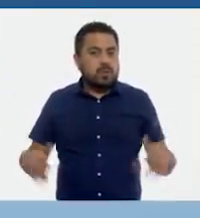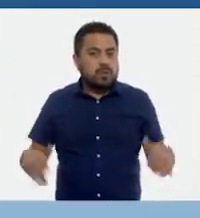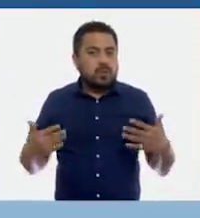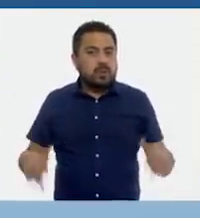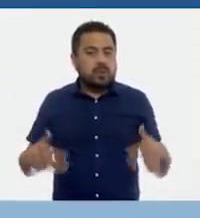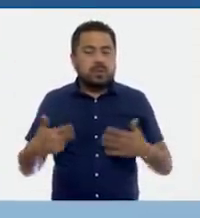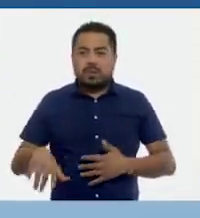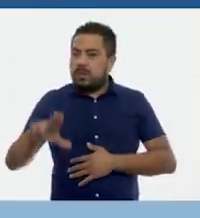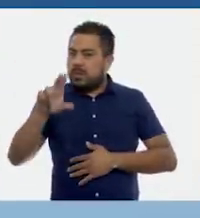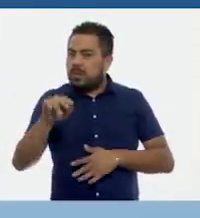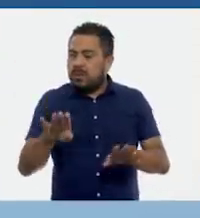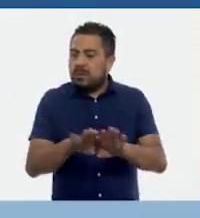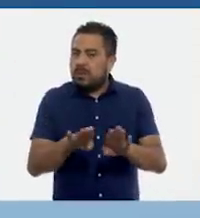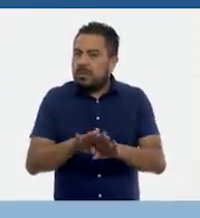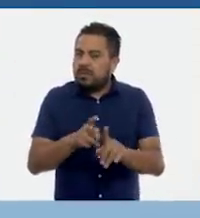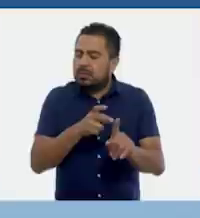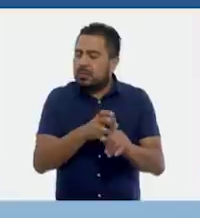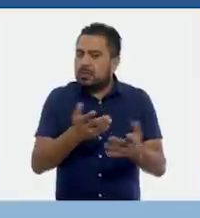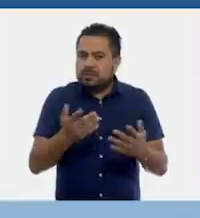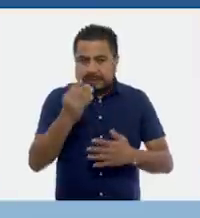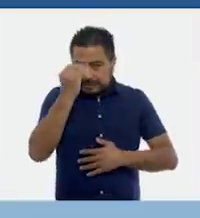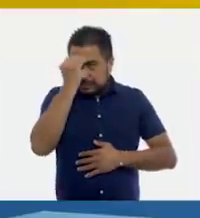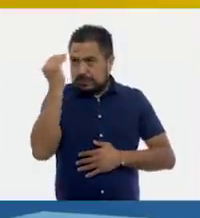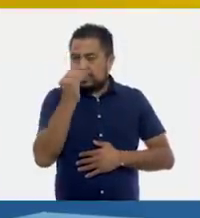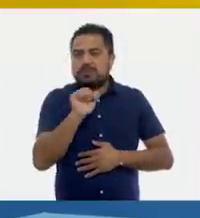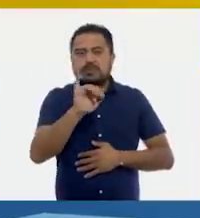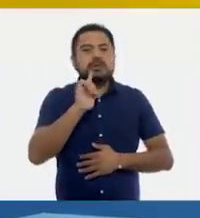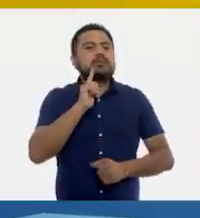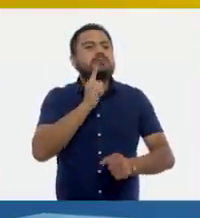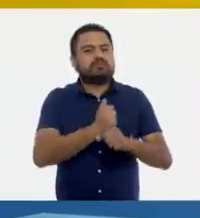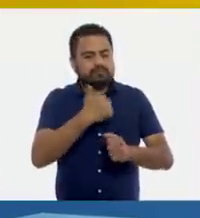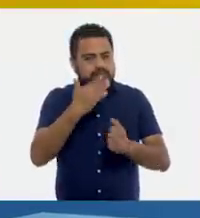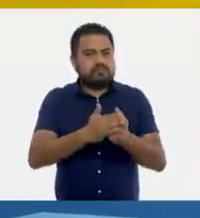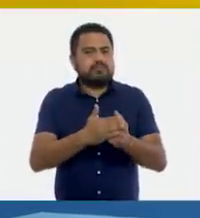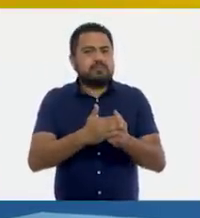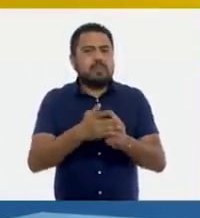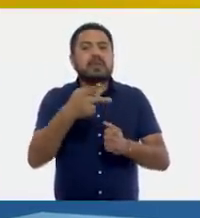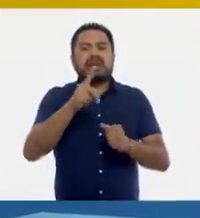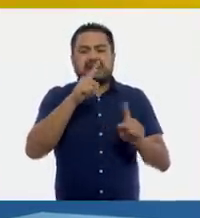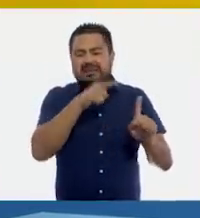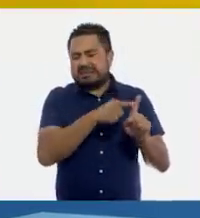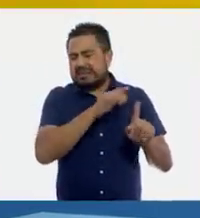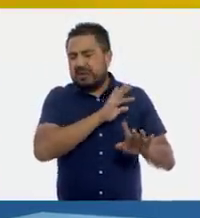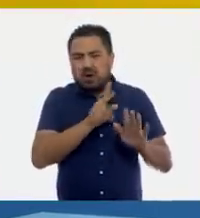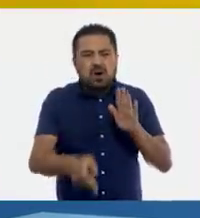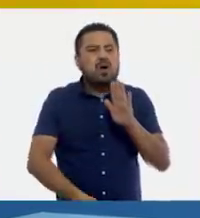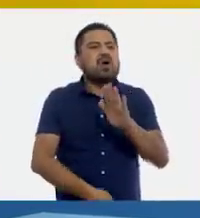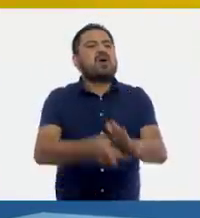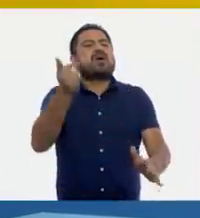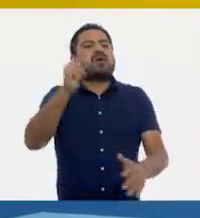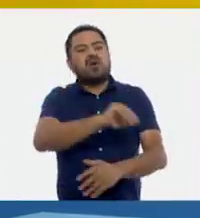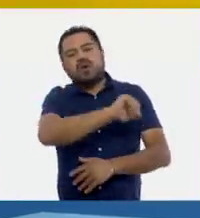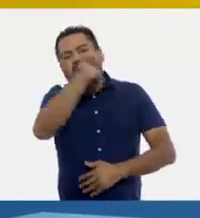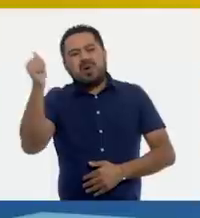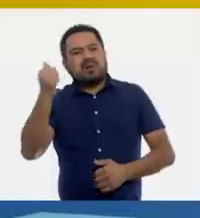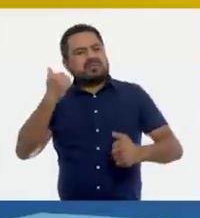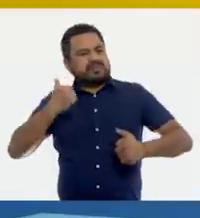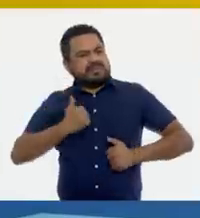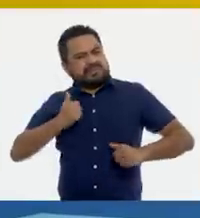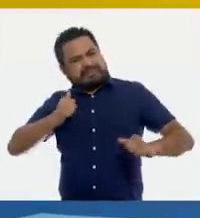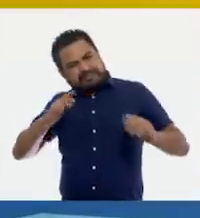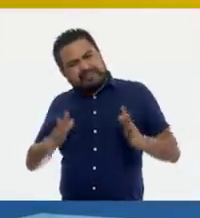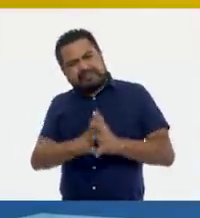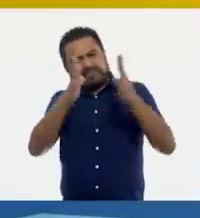¡Ay, no! ¿Cómo es eso? Terrible, ya lo veremos. Esto desencadenó de nueva cuenta otro levantamiento armado